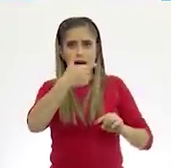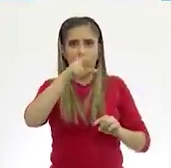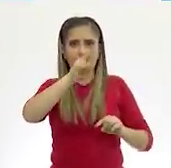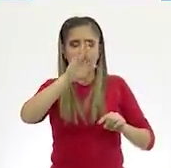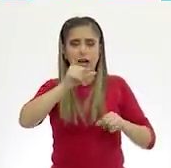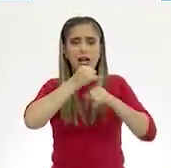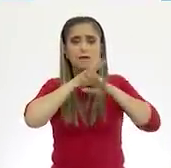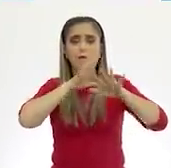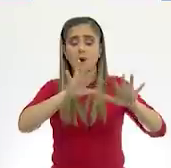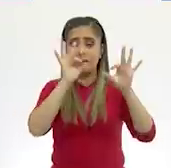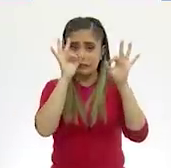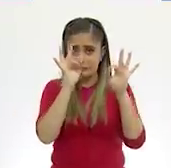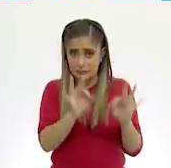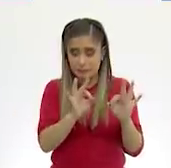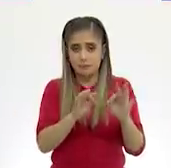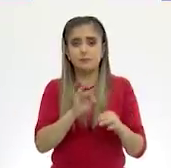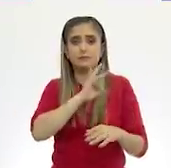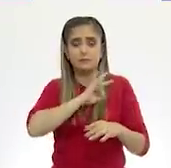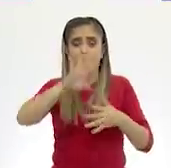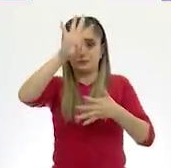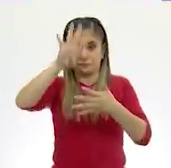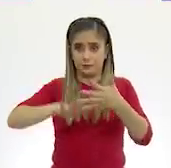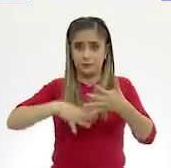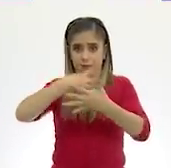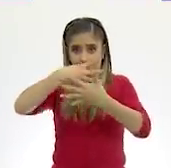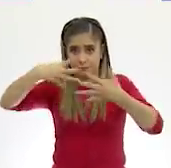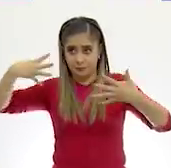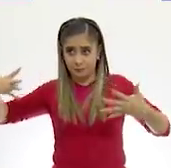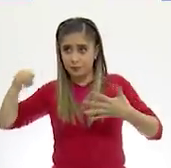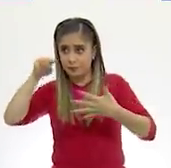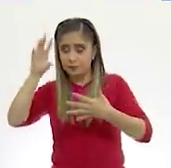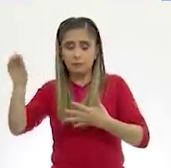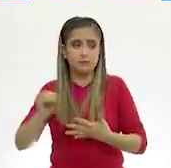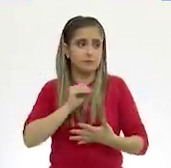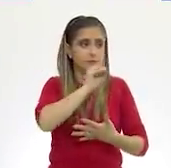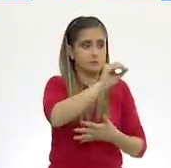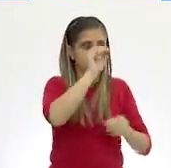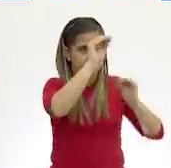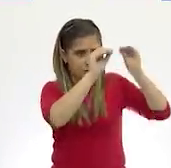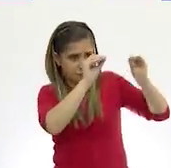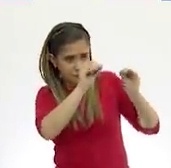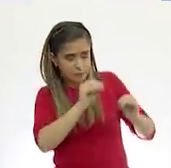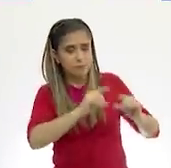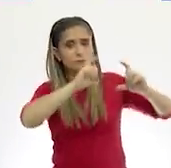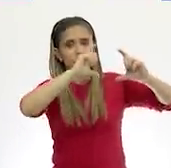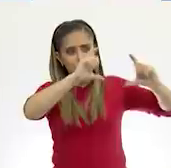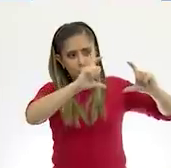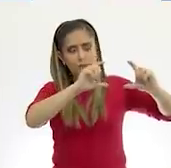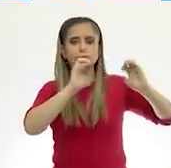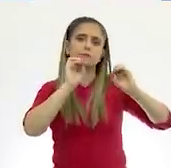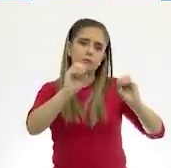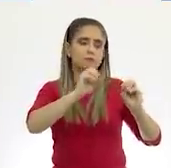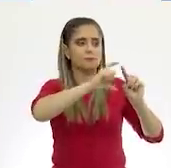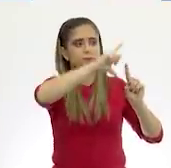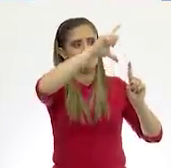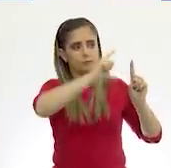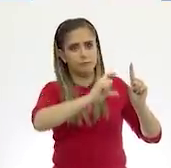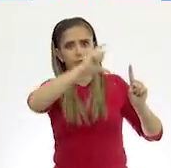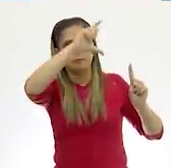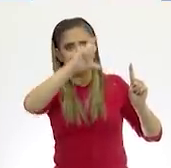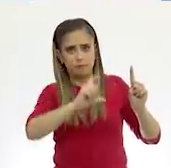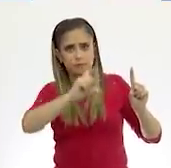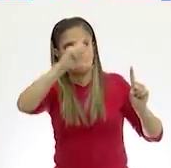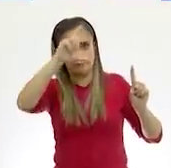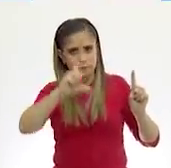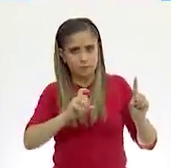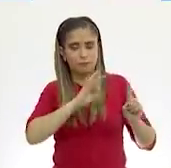puede organizarse en una tabla de datos y ser representada en algún tipo de gráfico. Por lo tanto,